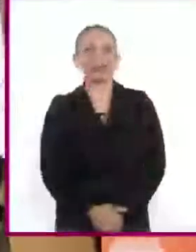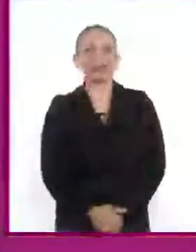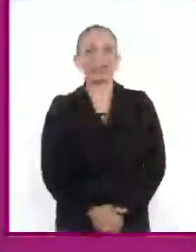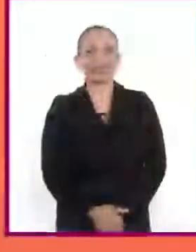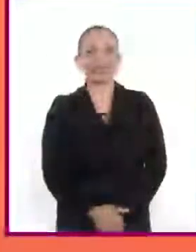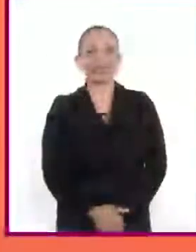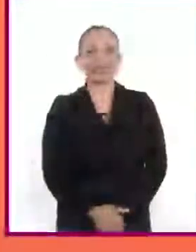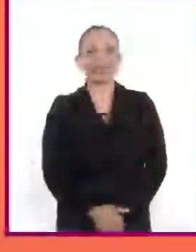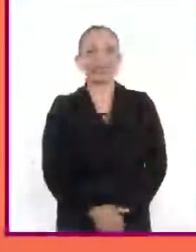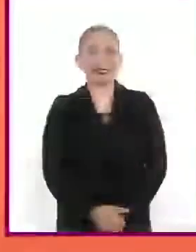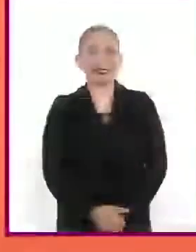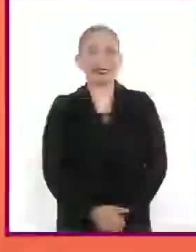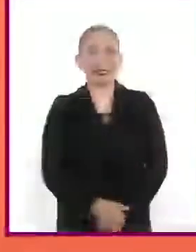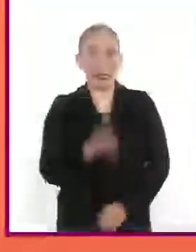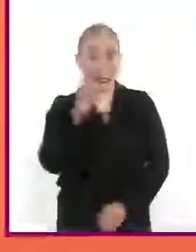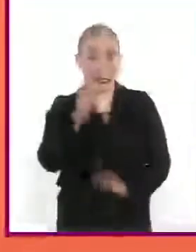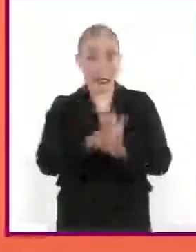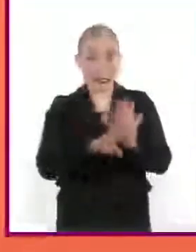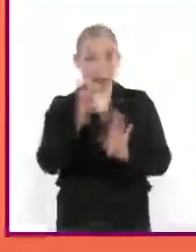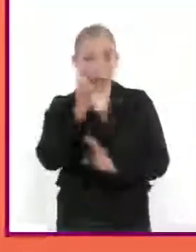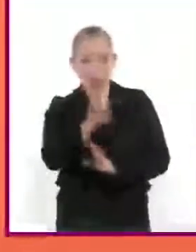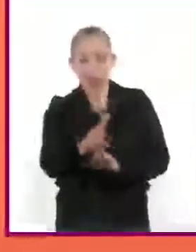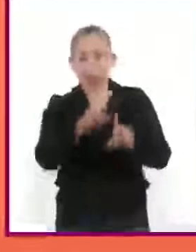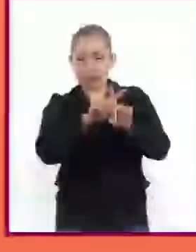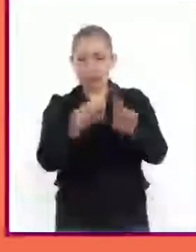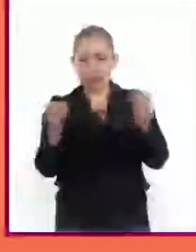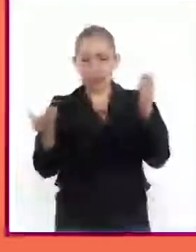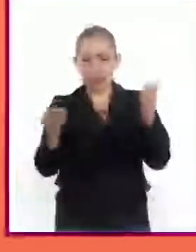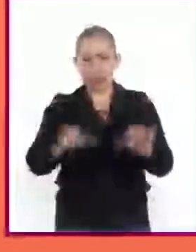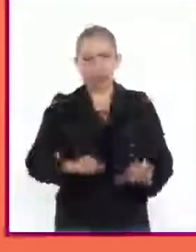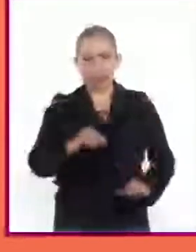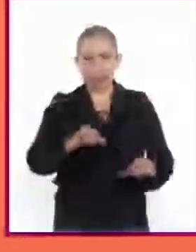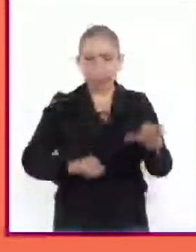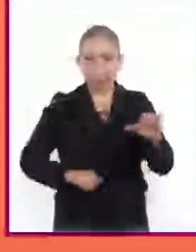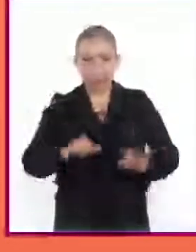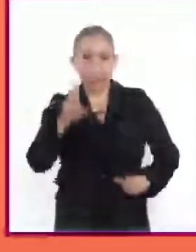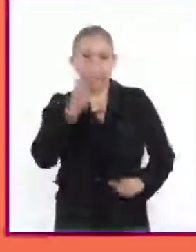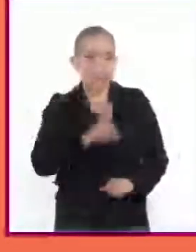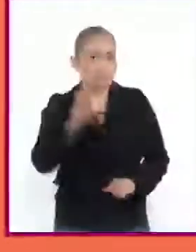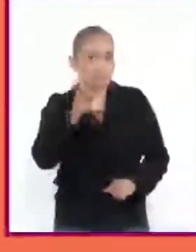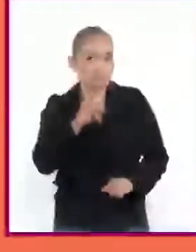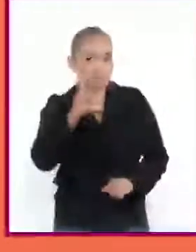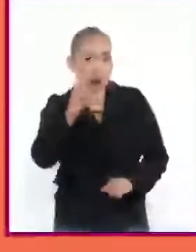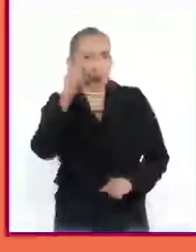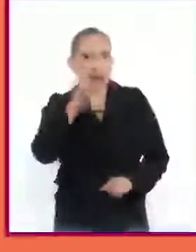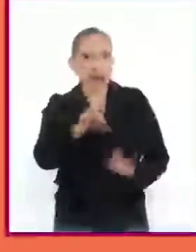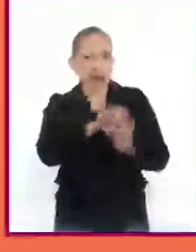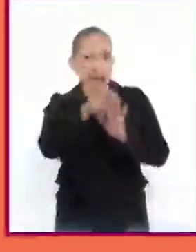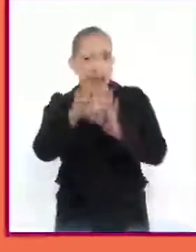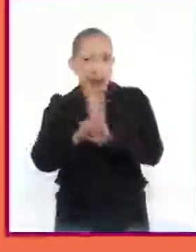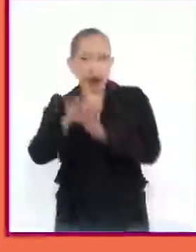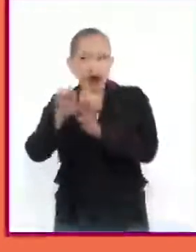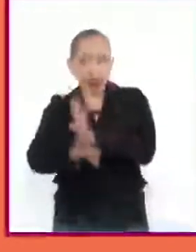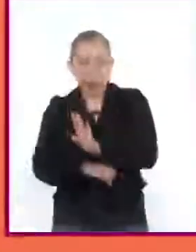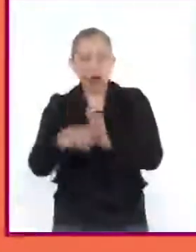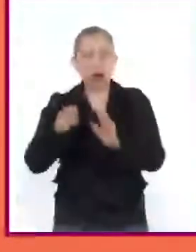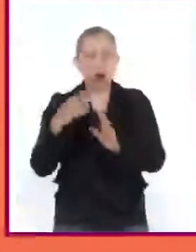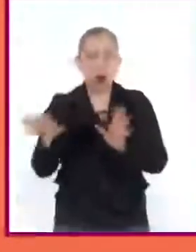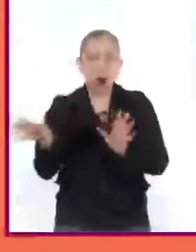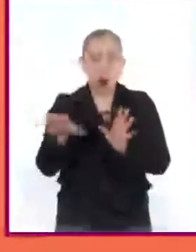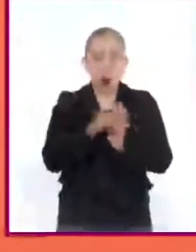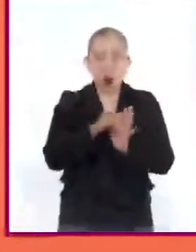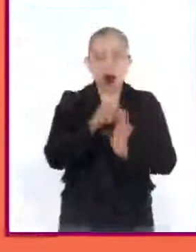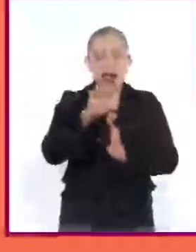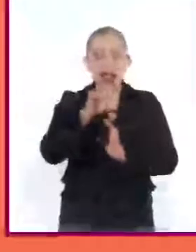En el video se presentan diferentes actividades experimentales. para ejemplificar la transferencia